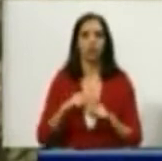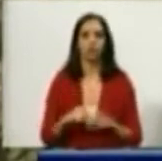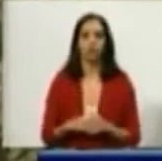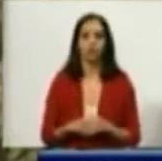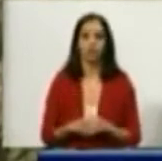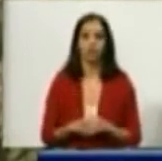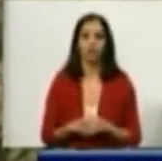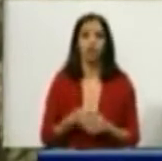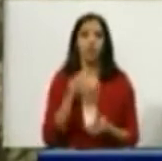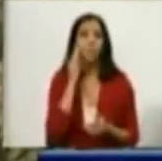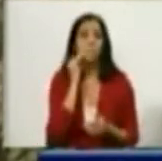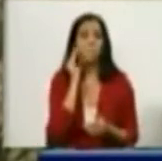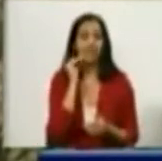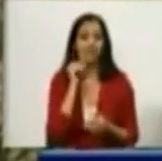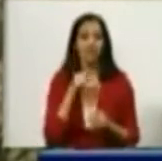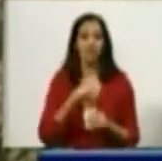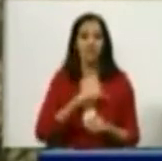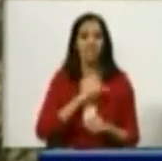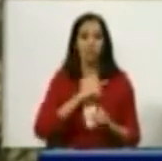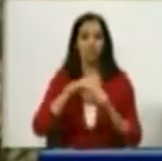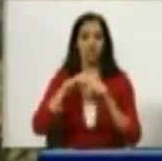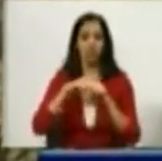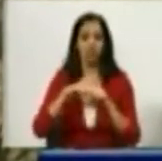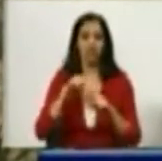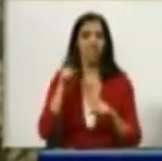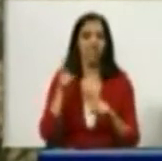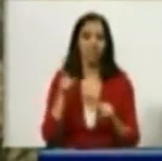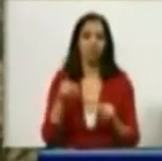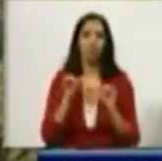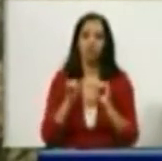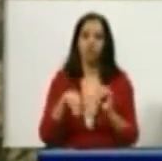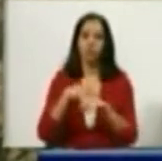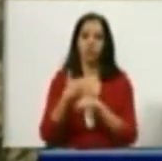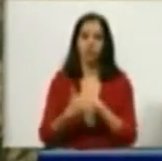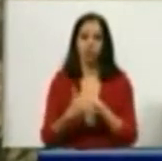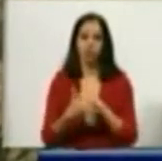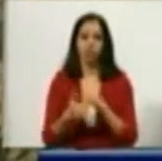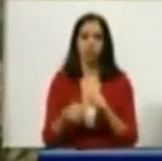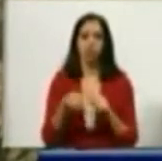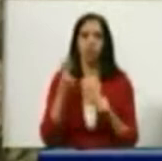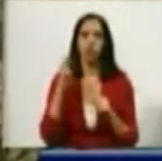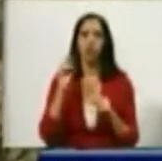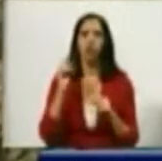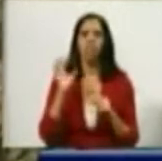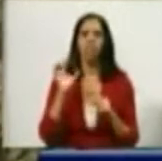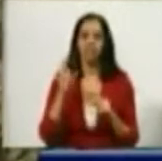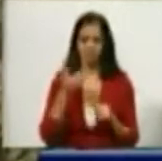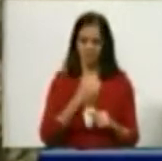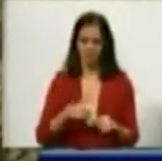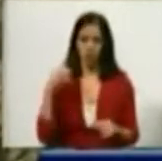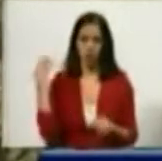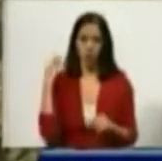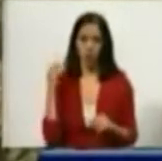son expertos en falso positivo al final ellos son parte de un mismo proyecto Duke está ahí porque